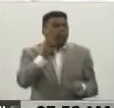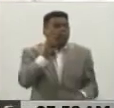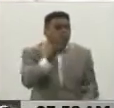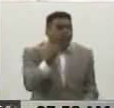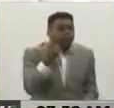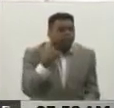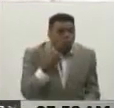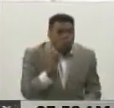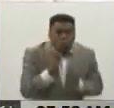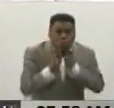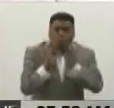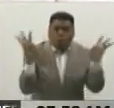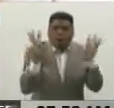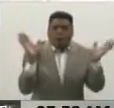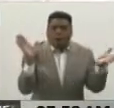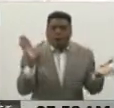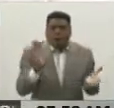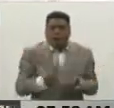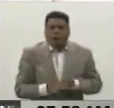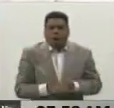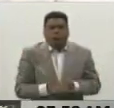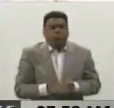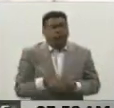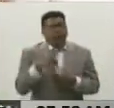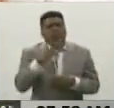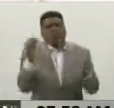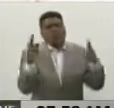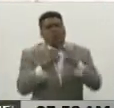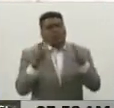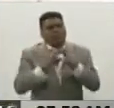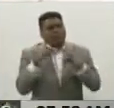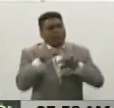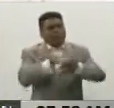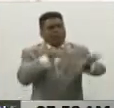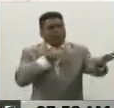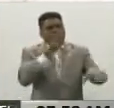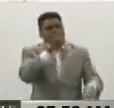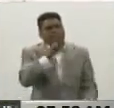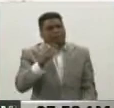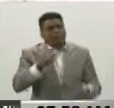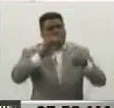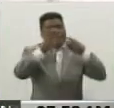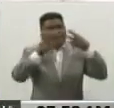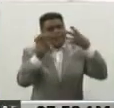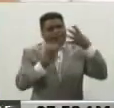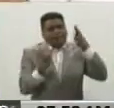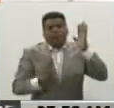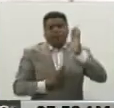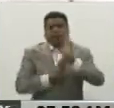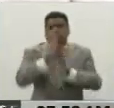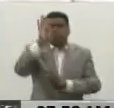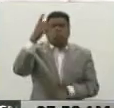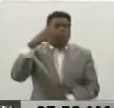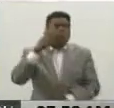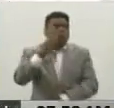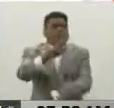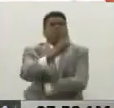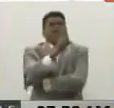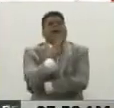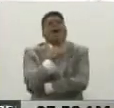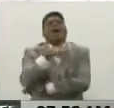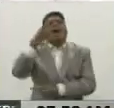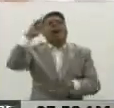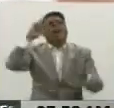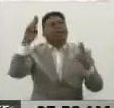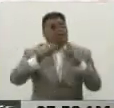las expectativas, creo que es que no nos conocíamos y no sabíamos la cantidad de elementos tan avanzados que teníamos. Y cuando ellos se dieron cuenta de eso y reconocieron a